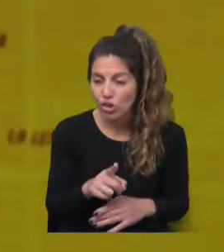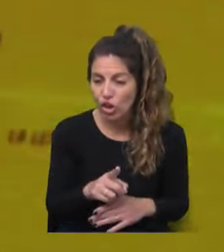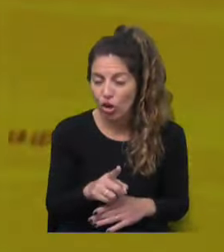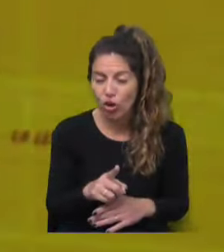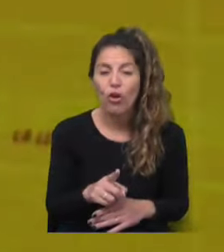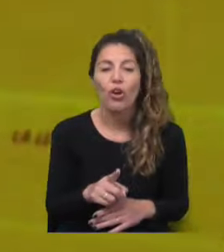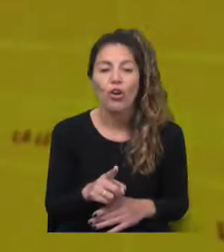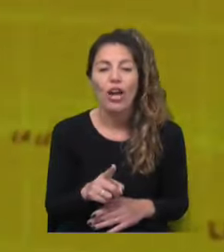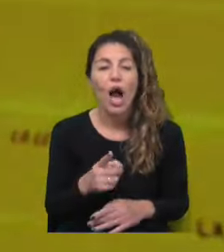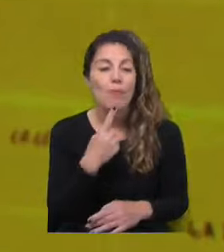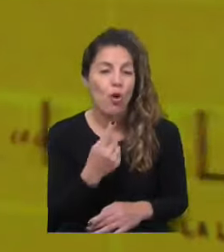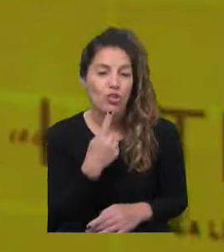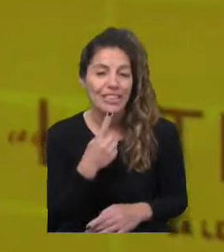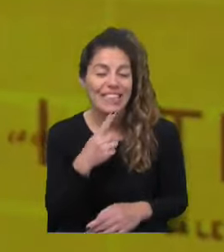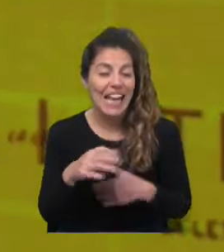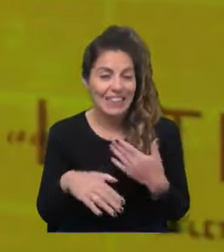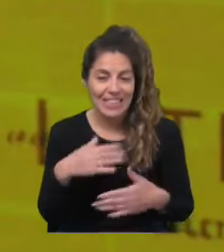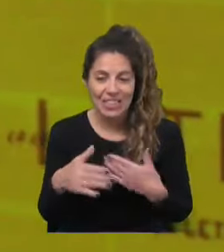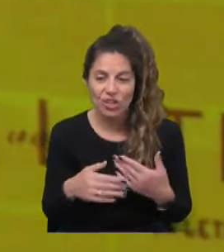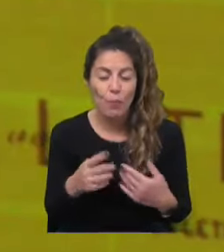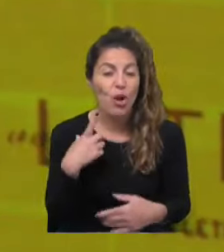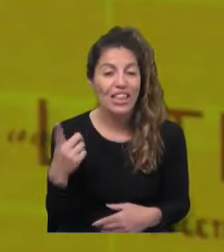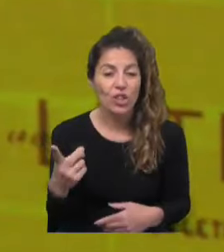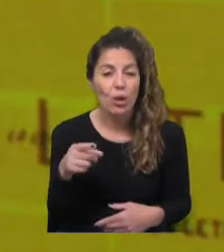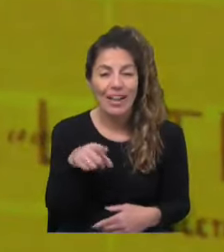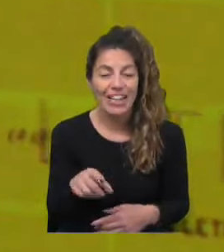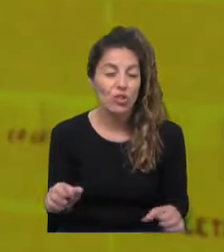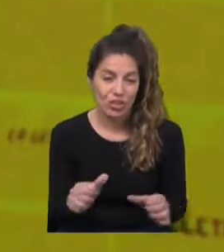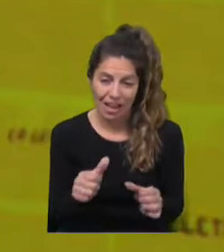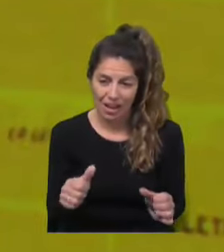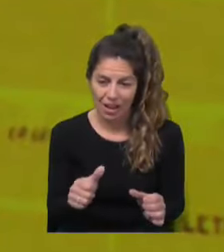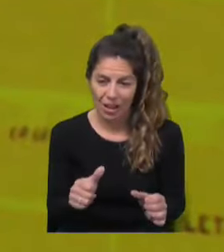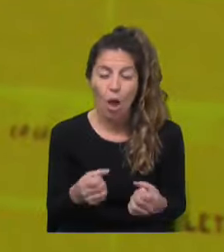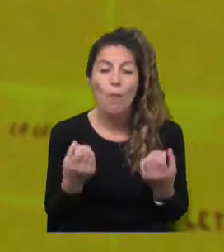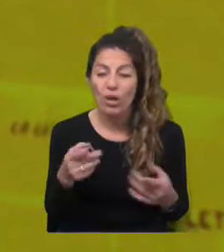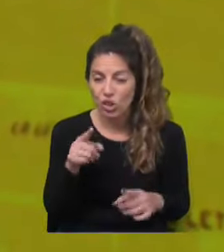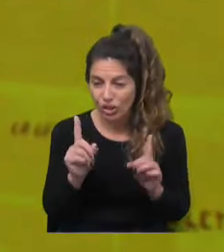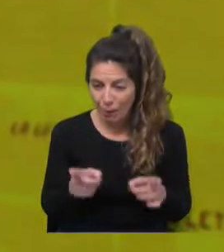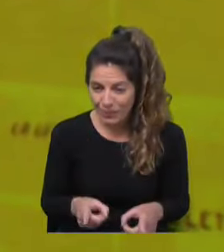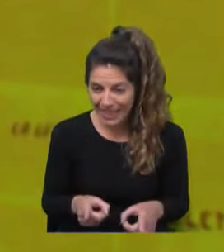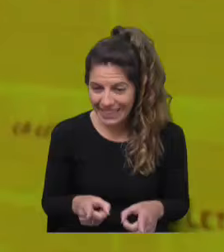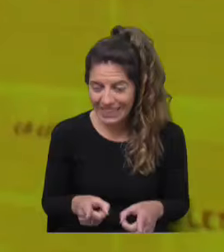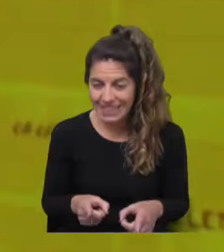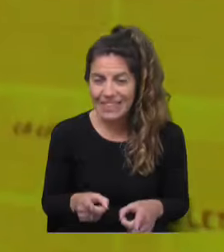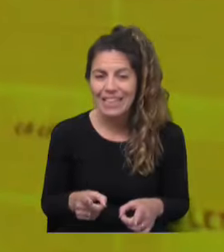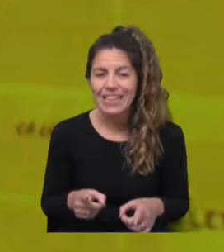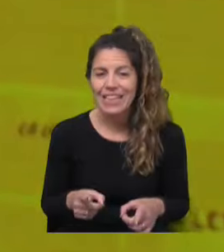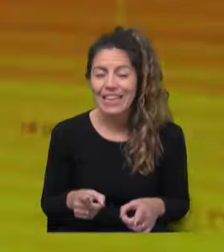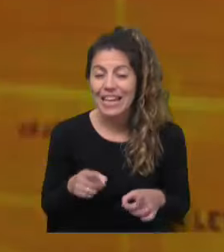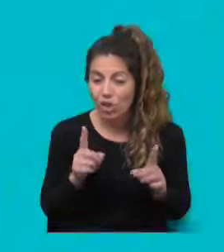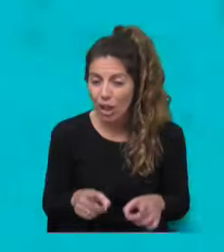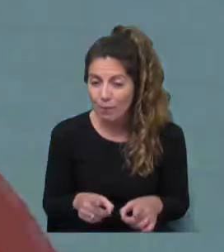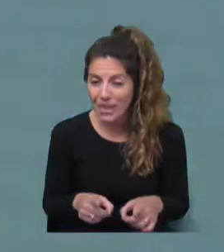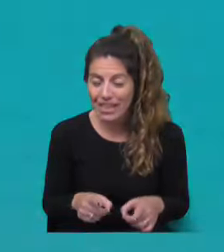otras cosas, a políticas desarrolladas por los directorios para que eso sucediera. Porque esto también es una piedra importante